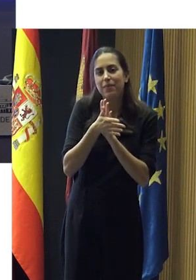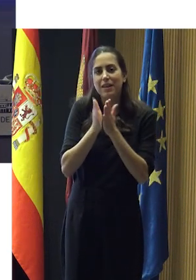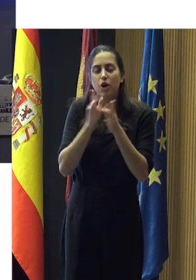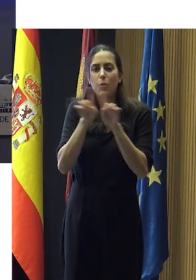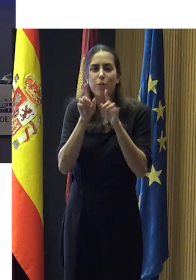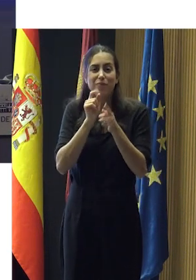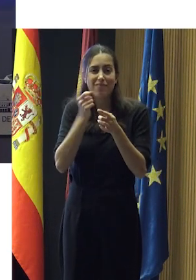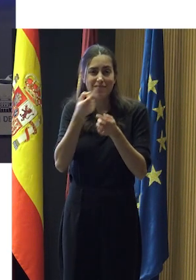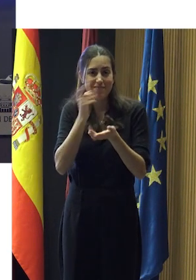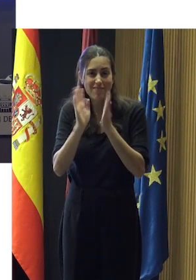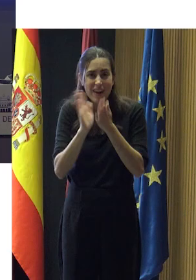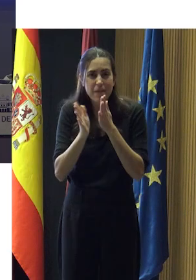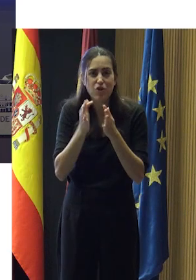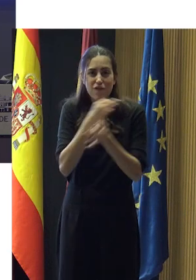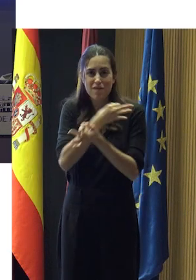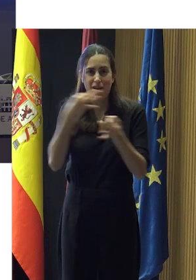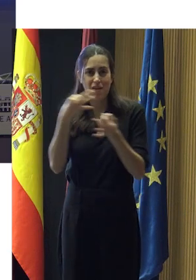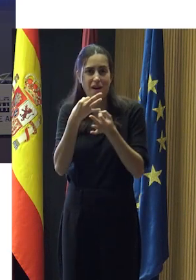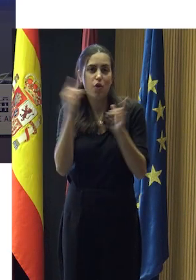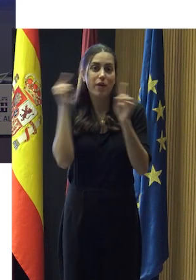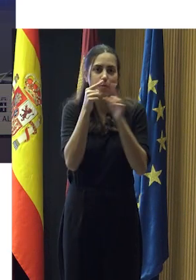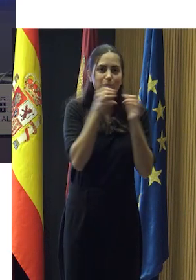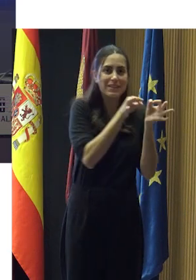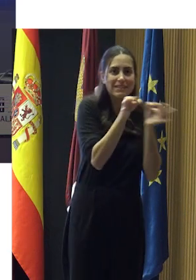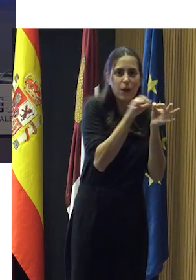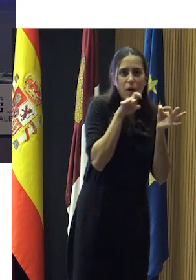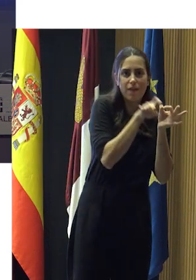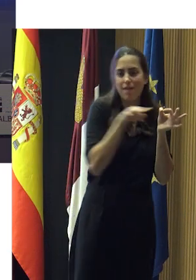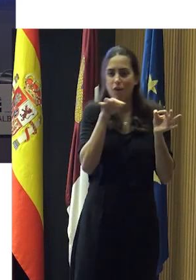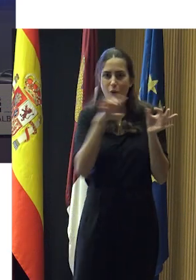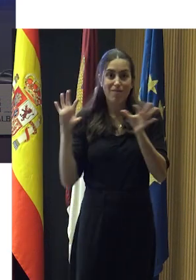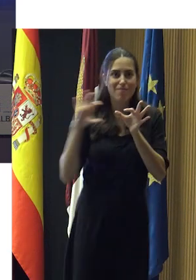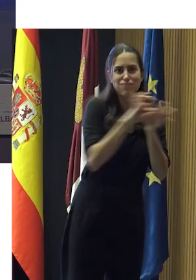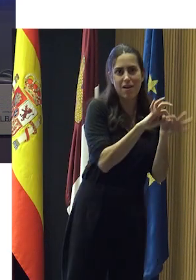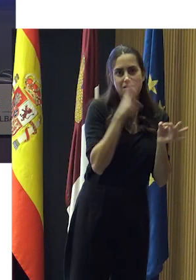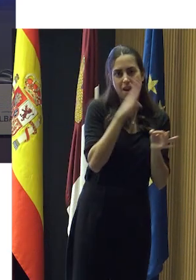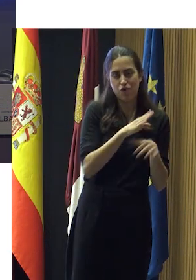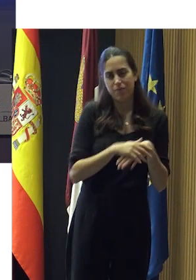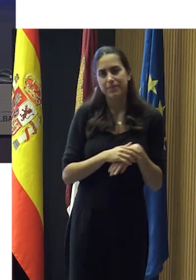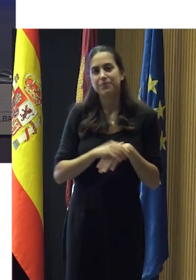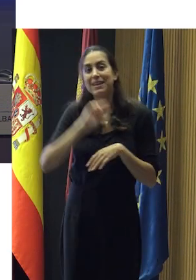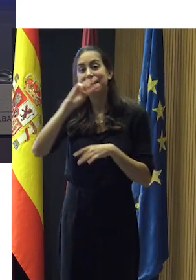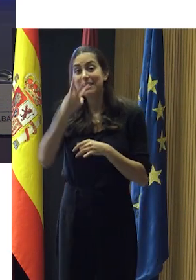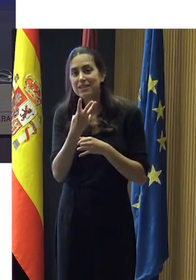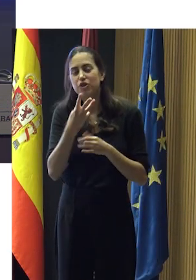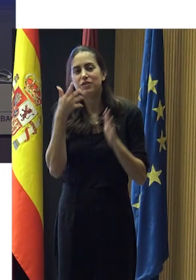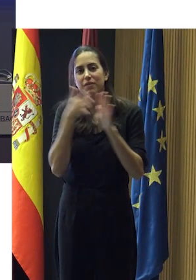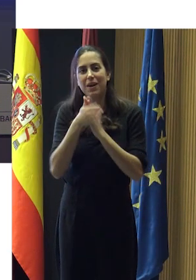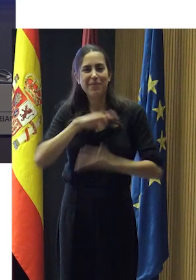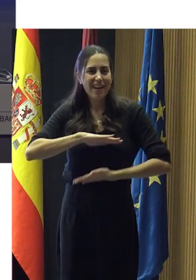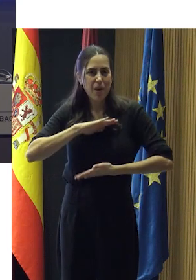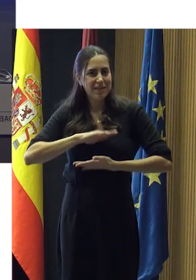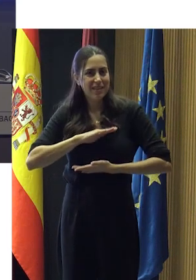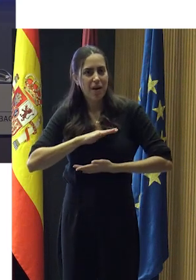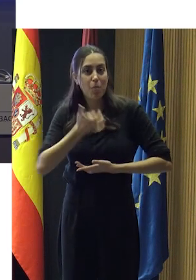más eficaz a las células tumorales. Y la tercera línea de investigación es el estudio de esa capacidad de las células